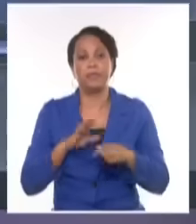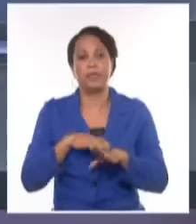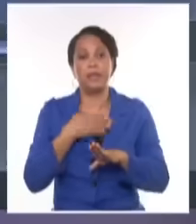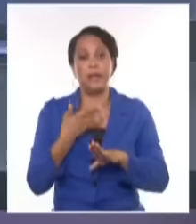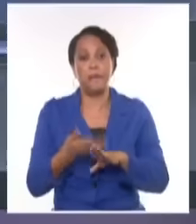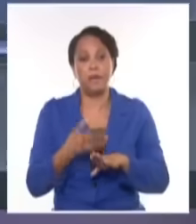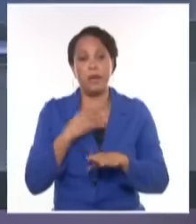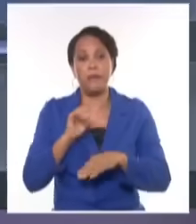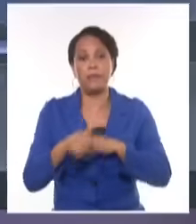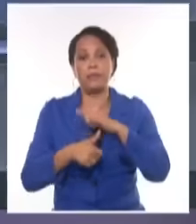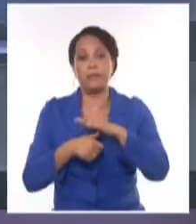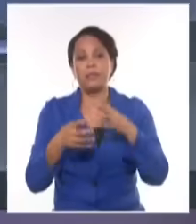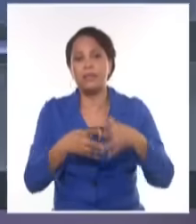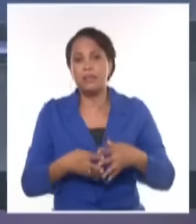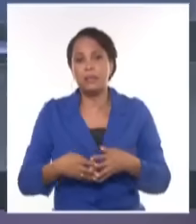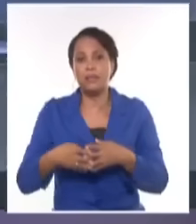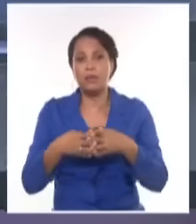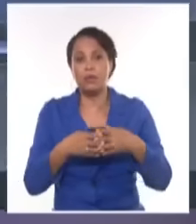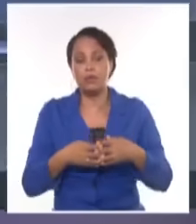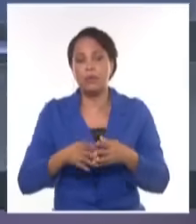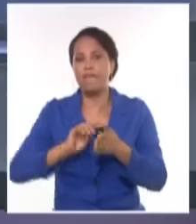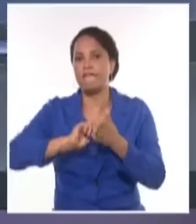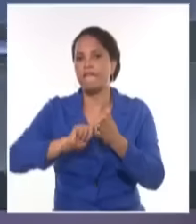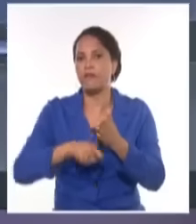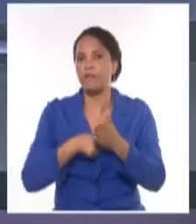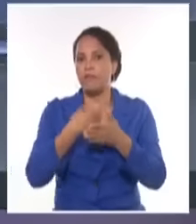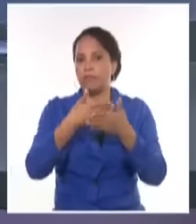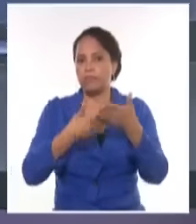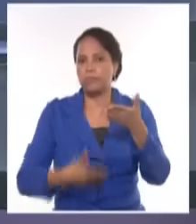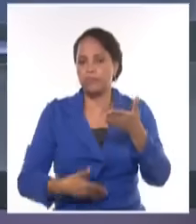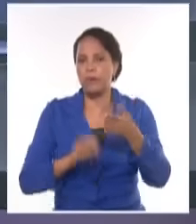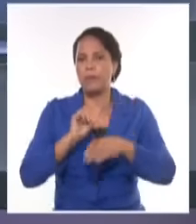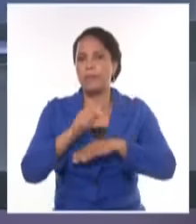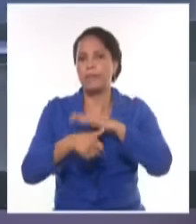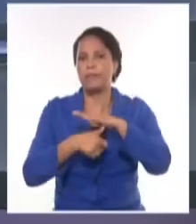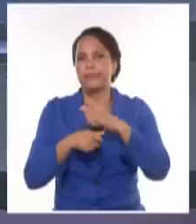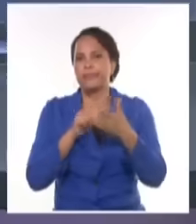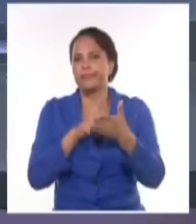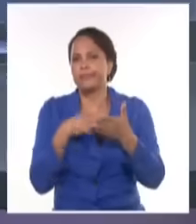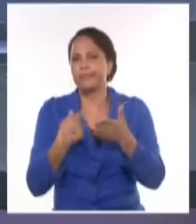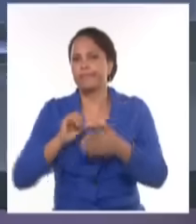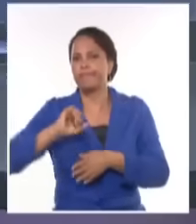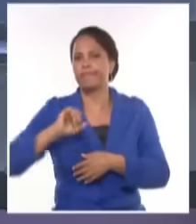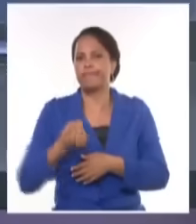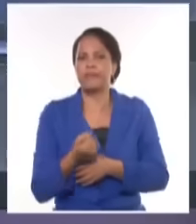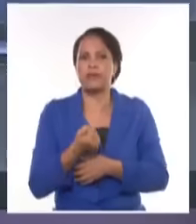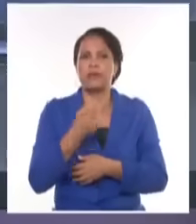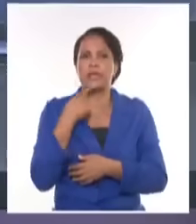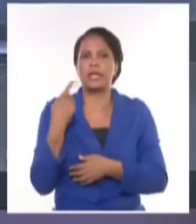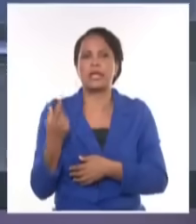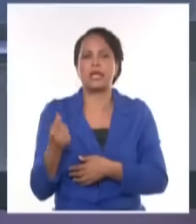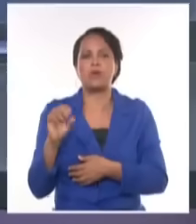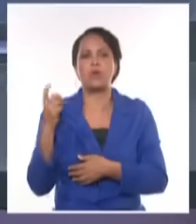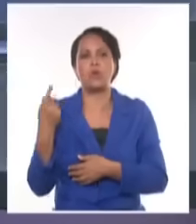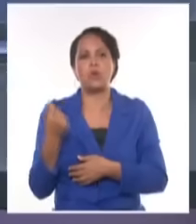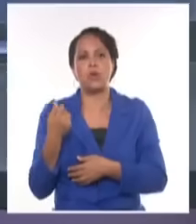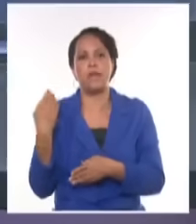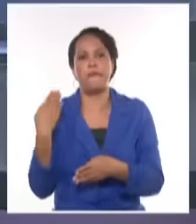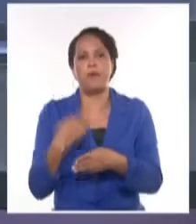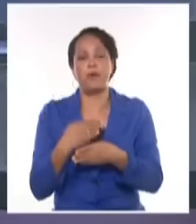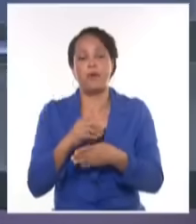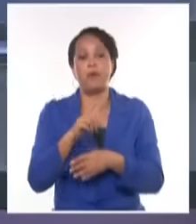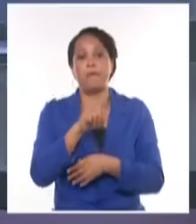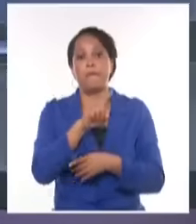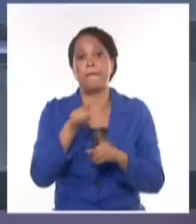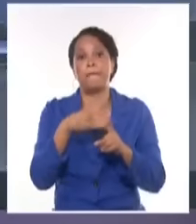presidente estadounidense Donald Trump firmara un memorando presidencial que endurece el cerco económico, financiero y comercial que desde hace más de 6